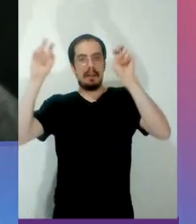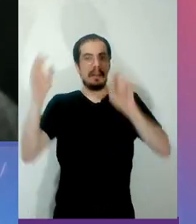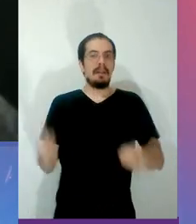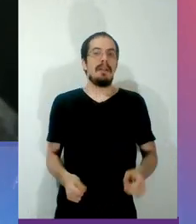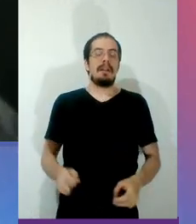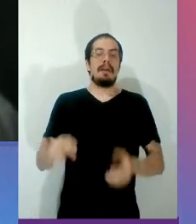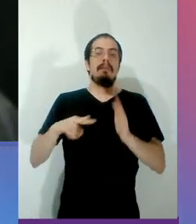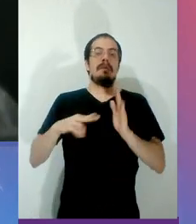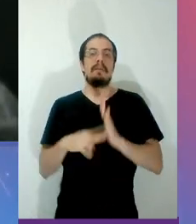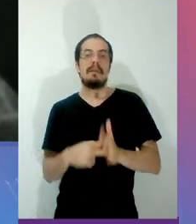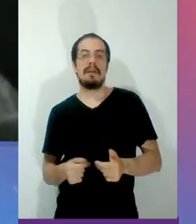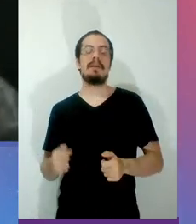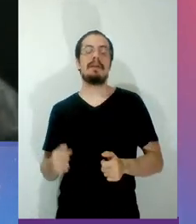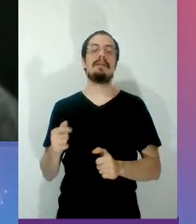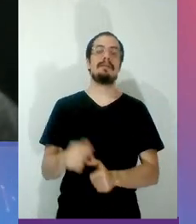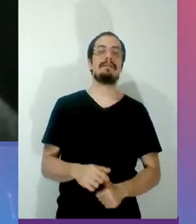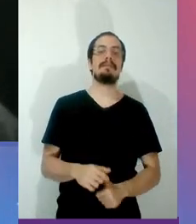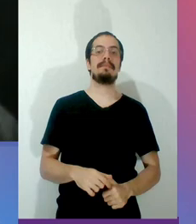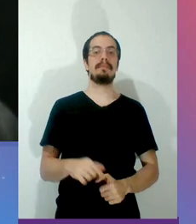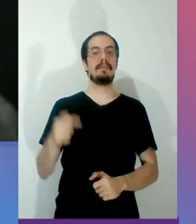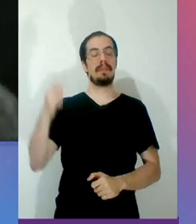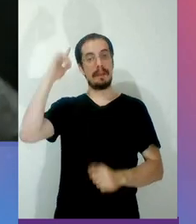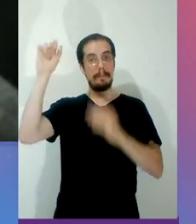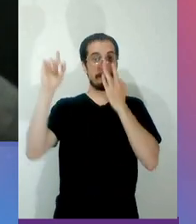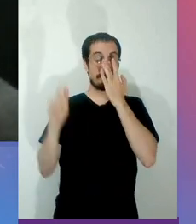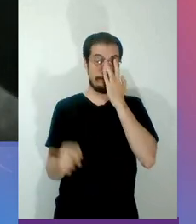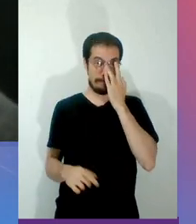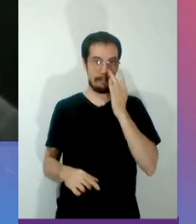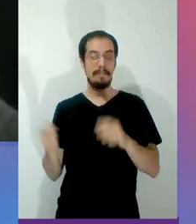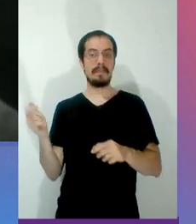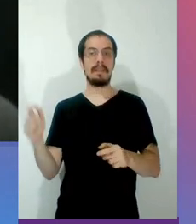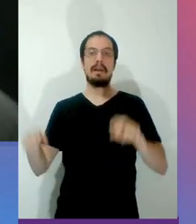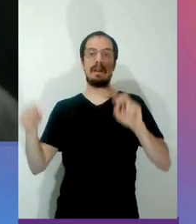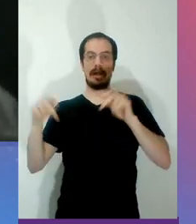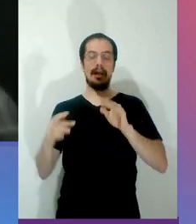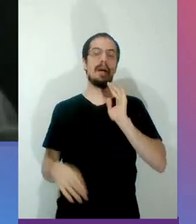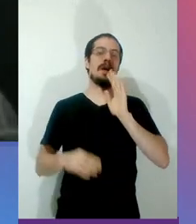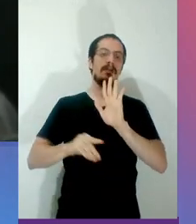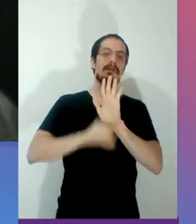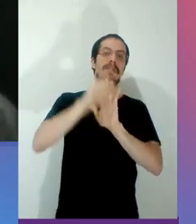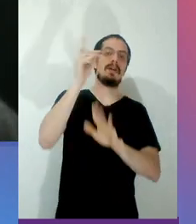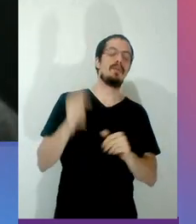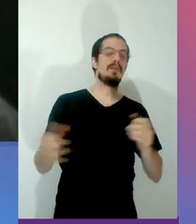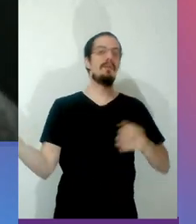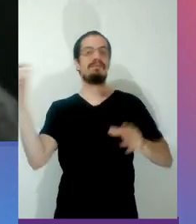a tener en un proceso acumulativo en los próximos años.